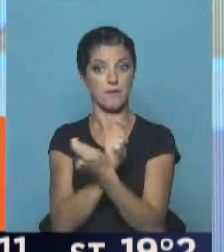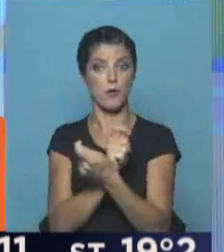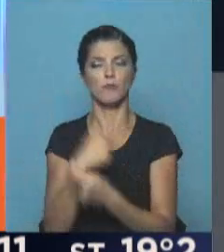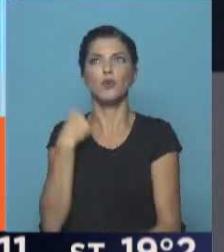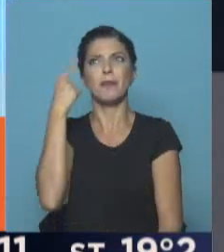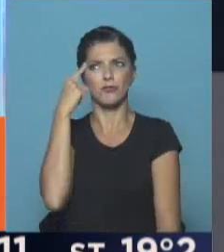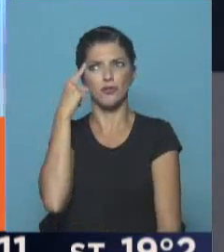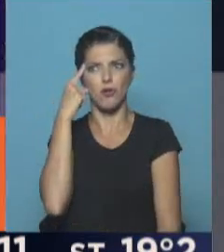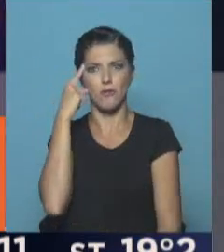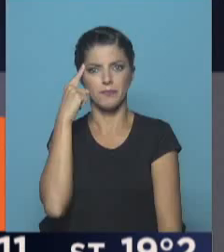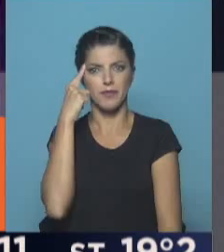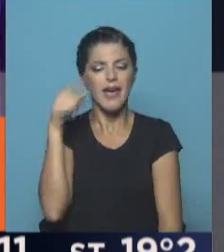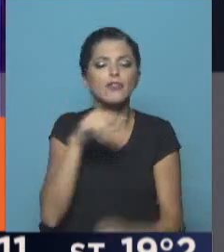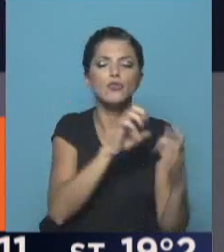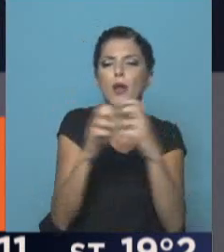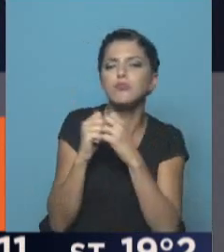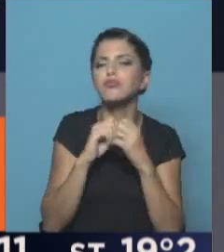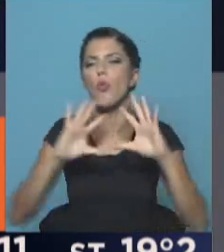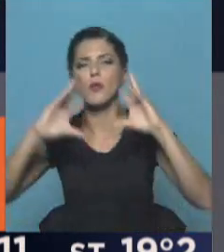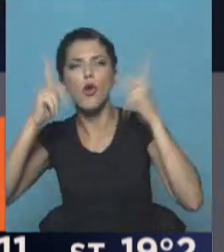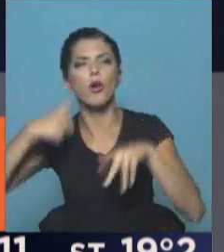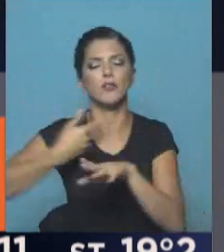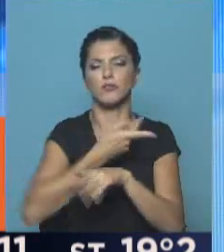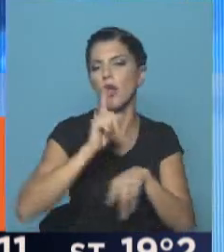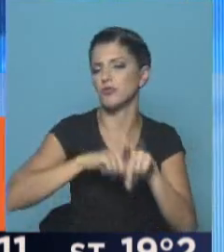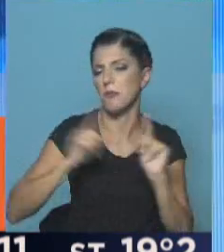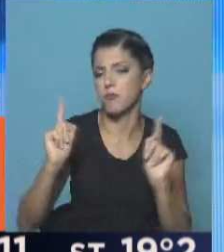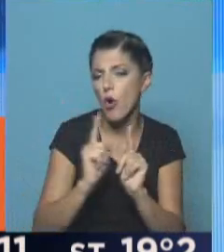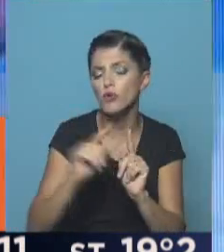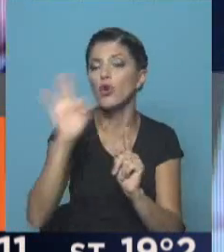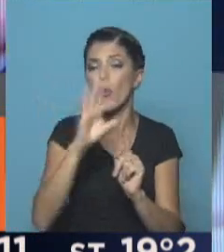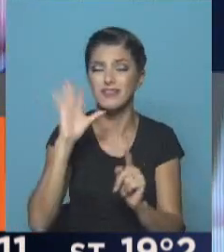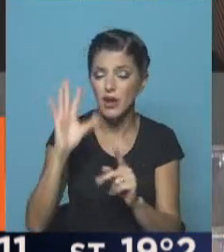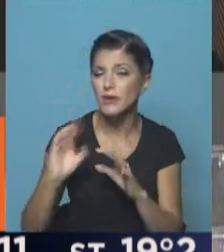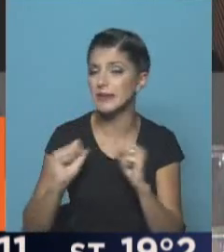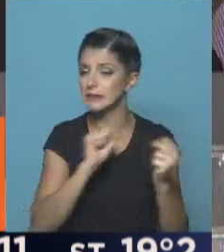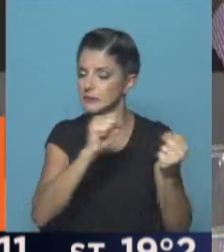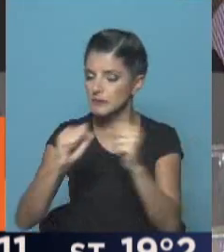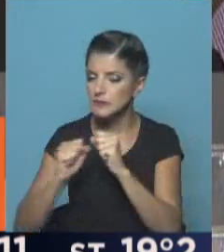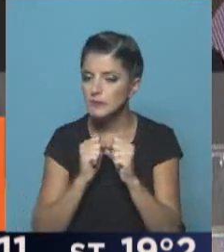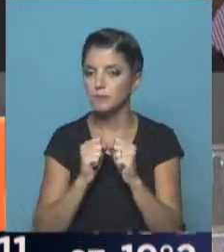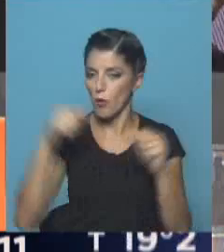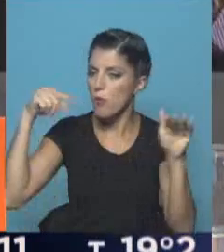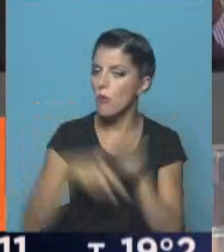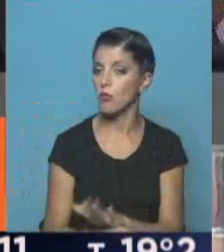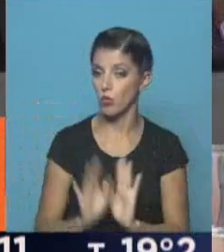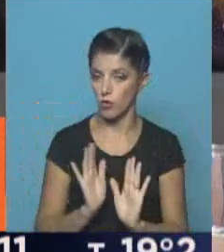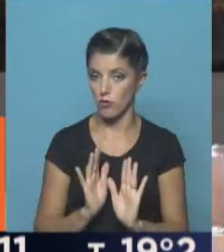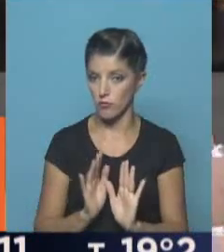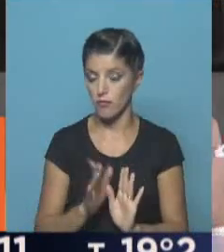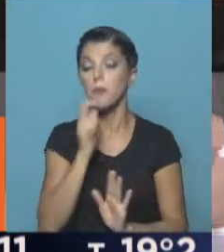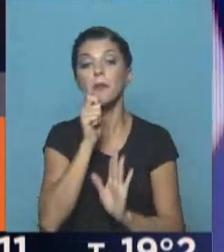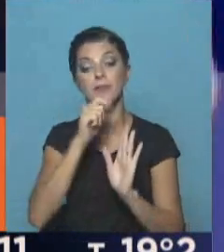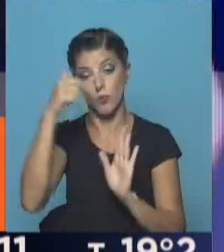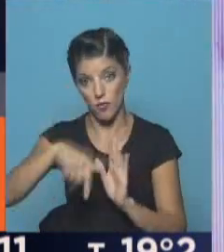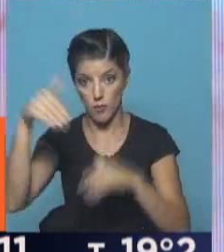un malestar transitorio, un malestar leve, un malestar tenue, o estamos ante un malestar de la sociedad francesa más fuerte? Creo que después de las elecciones, que